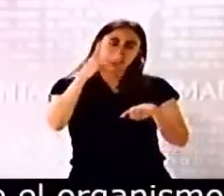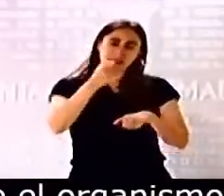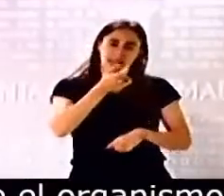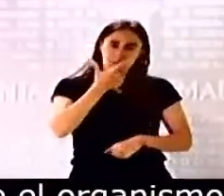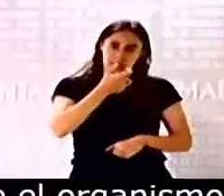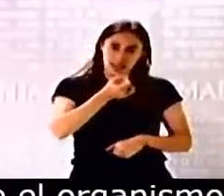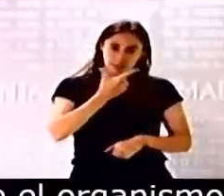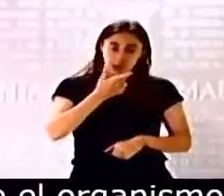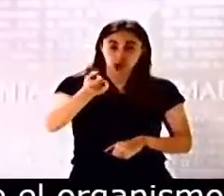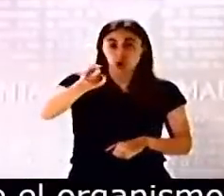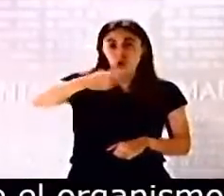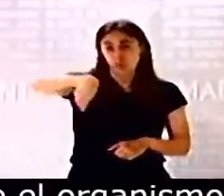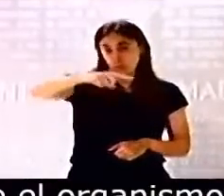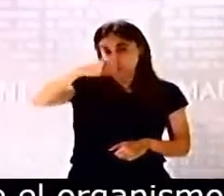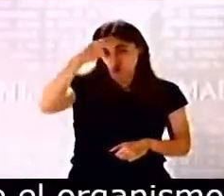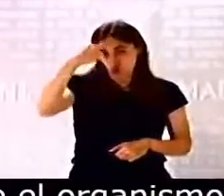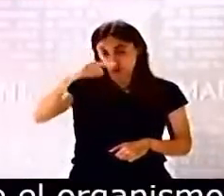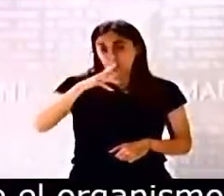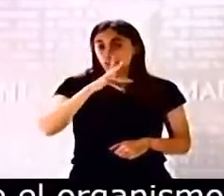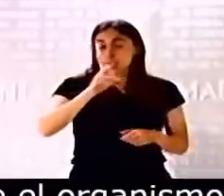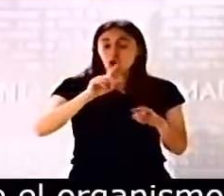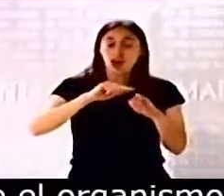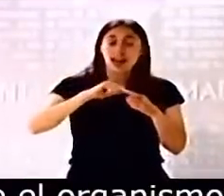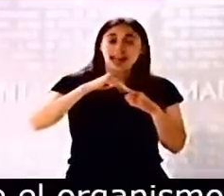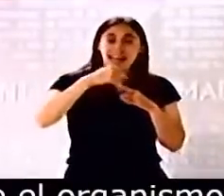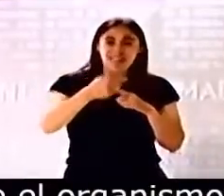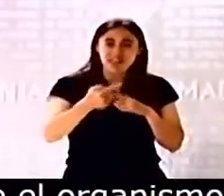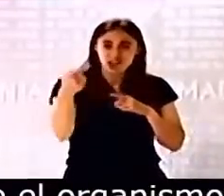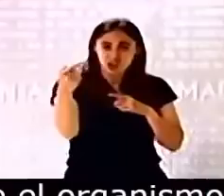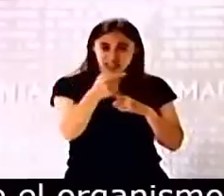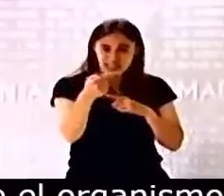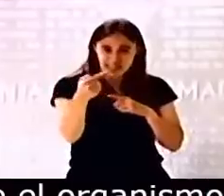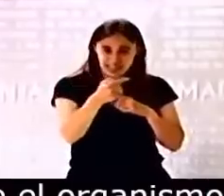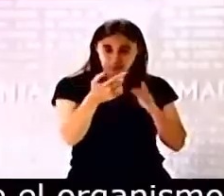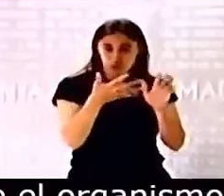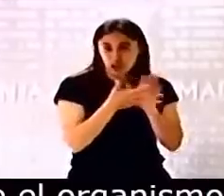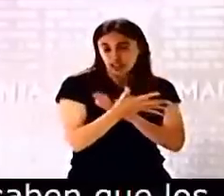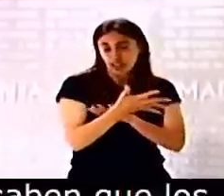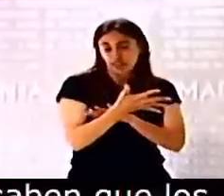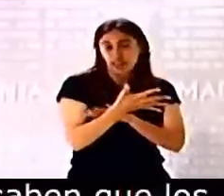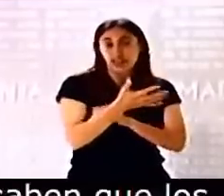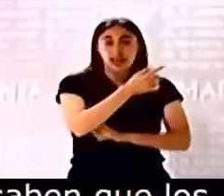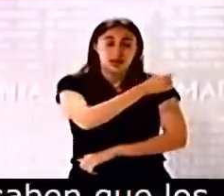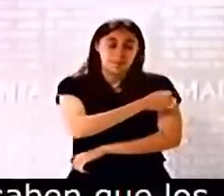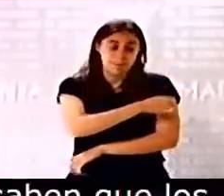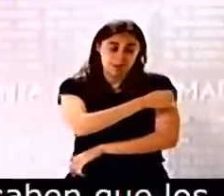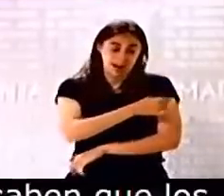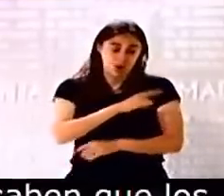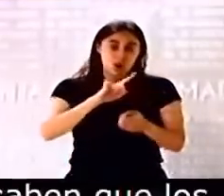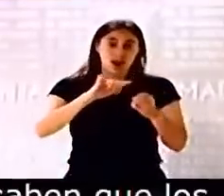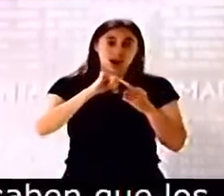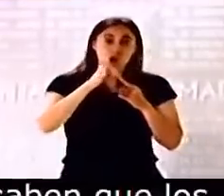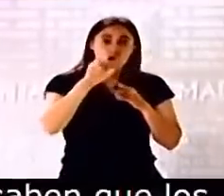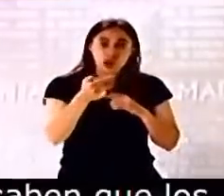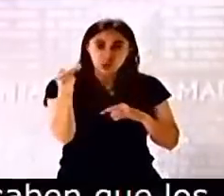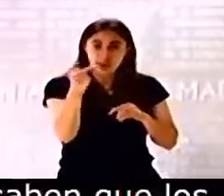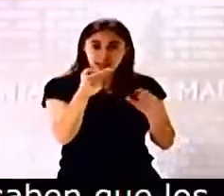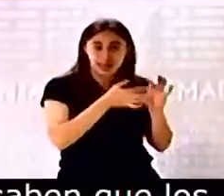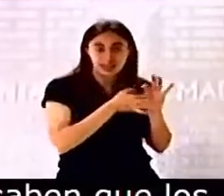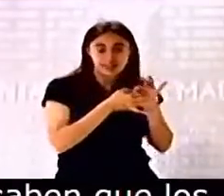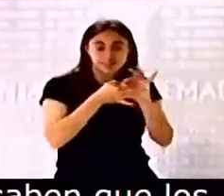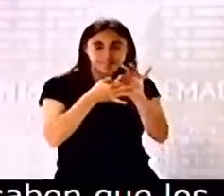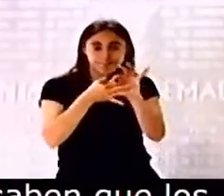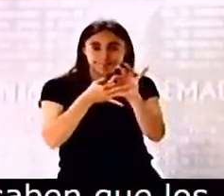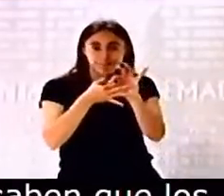Saben ustedes que los efectos adversos que se han encontrado, que pudieran estar relacionados con esta vacuna, que todavía no se sabe, pero que